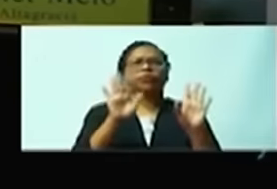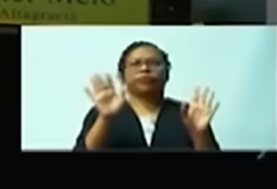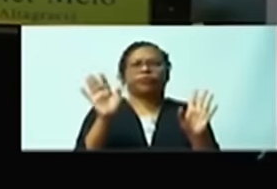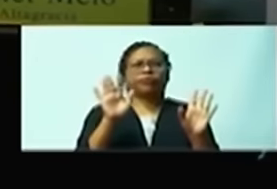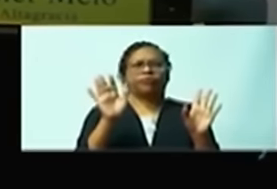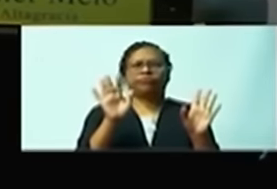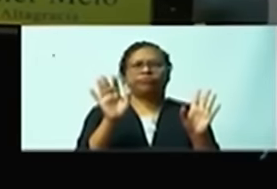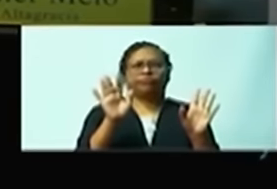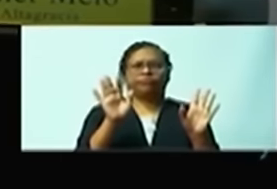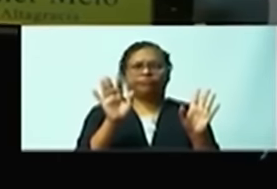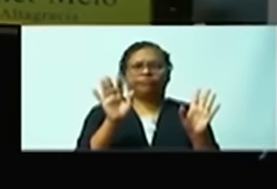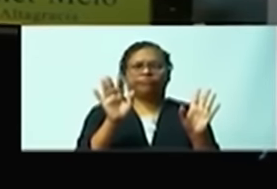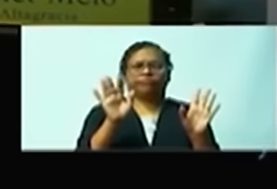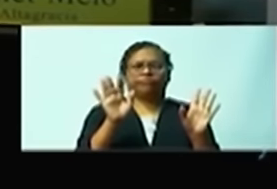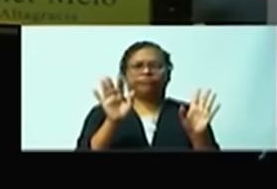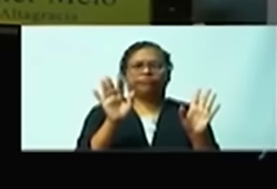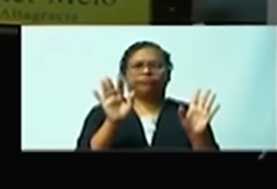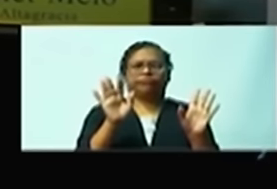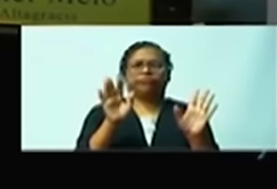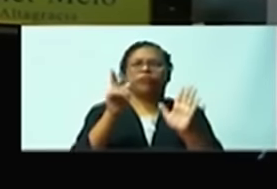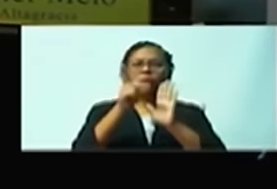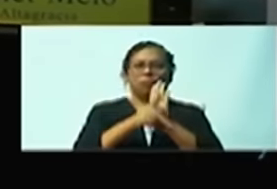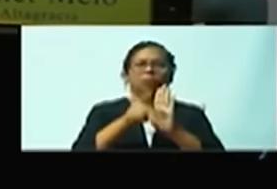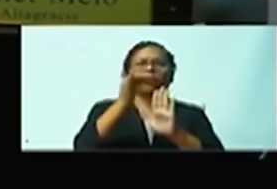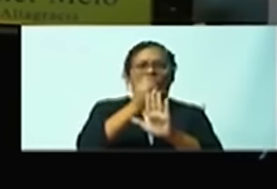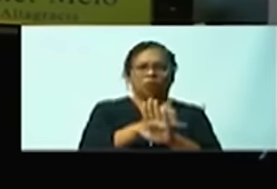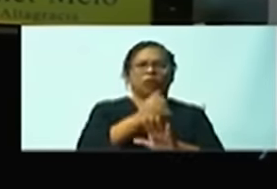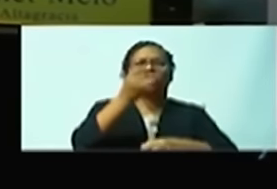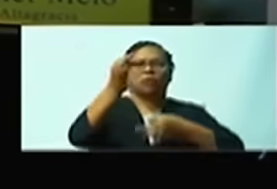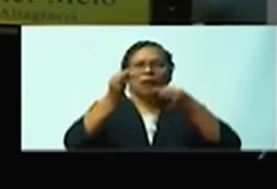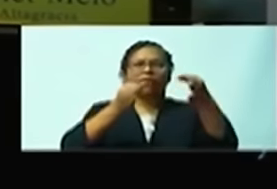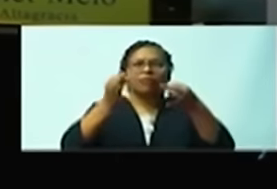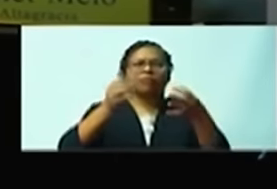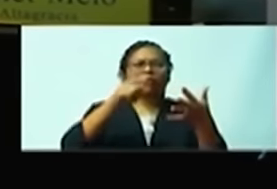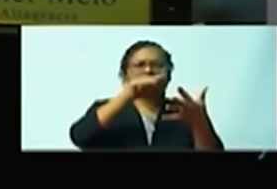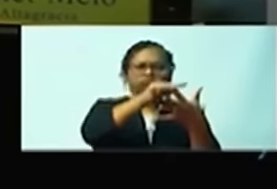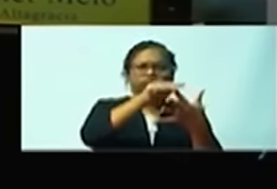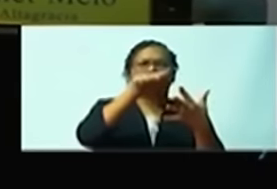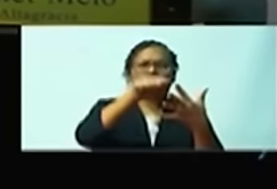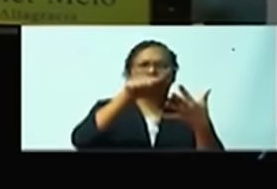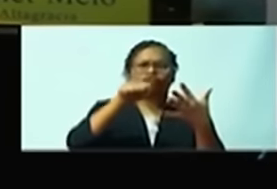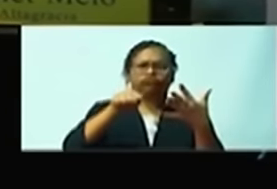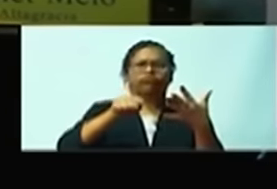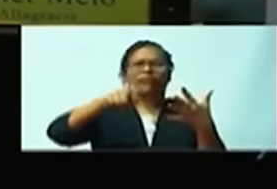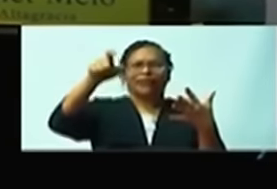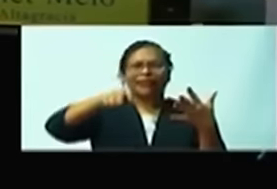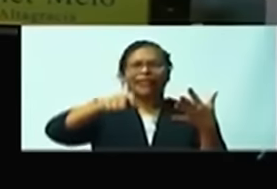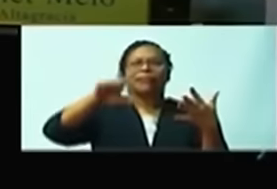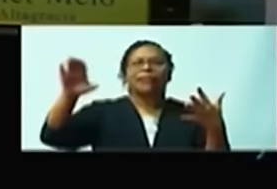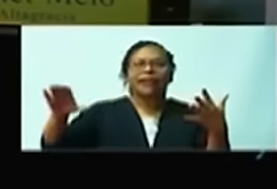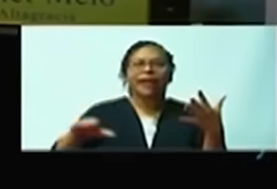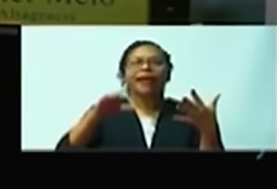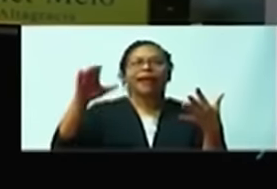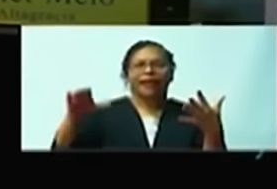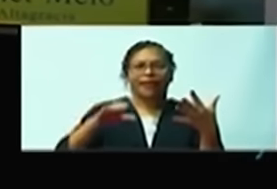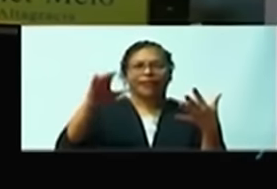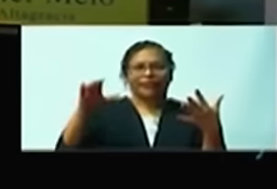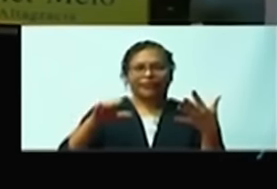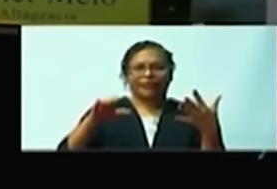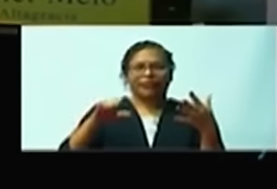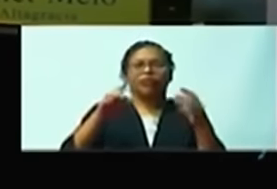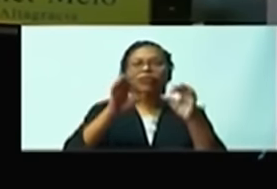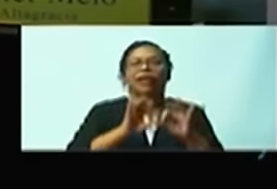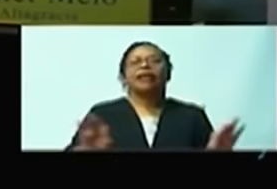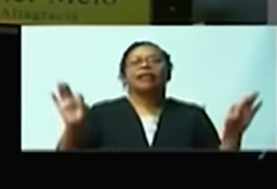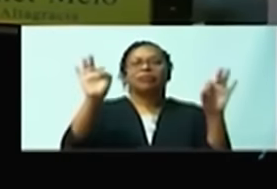conforme al espíritu del mismo proyecto. Por lo tanto, al inicio del texto debe ceñirse que en combinación con la demás